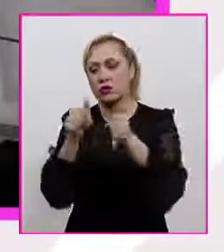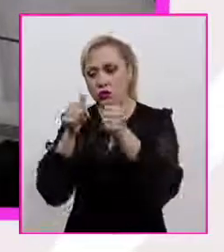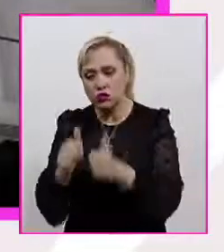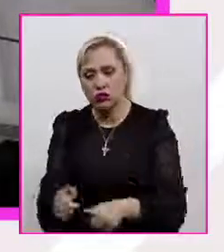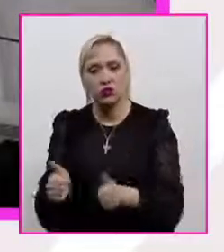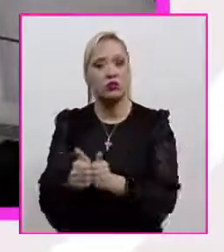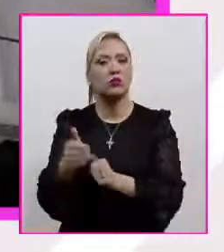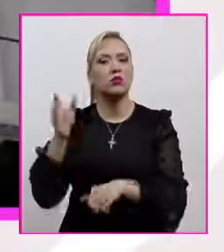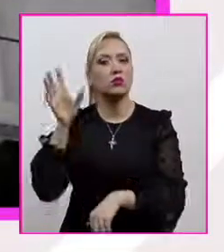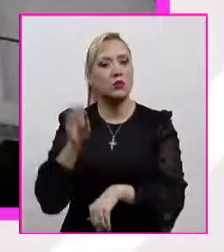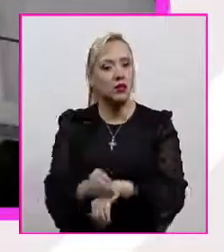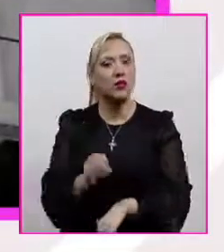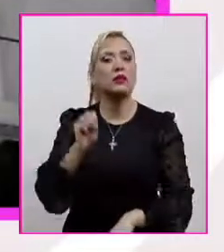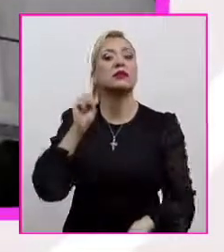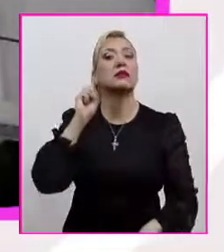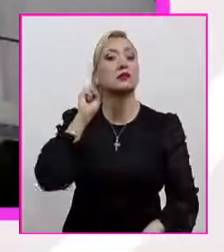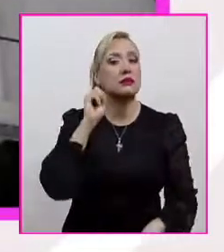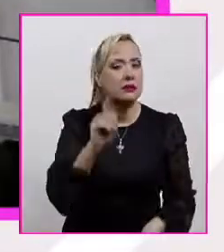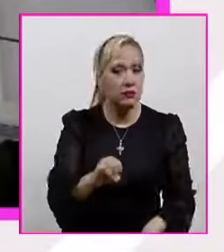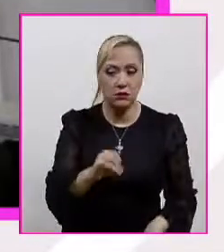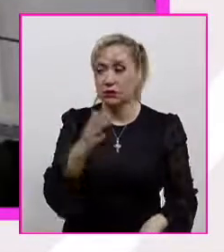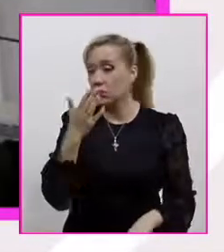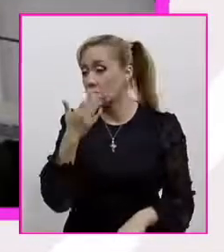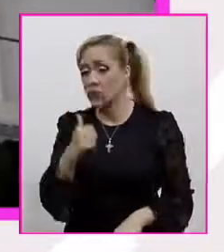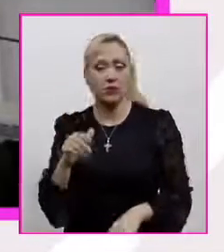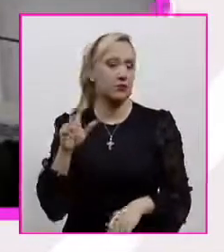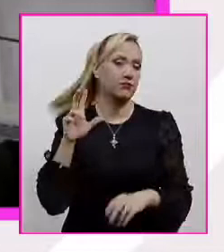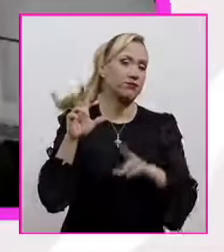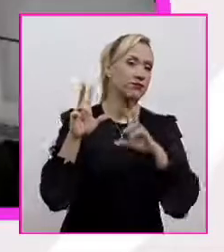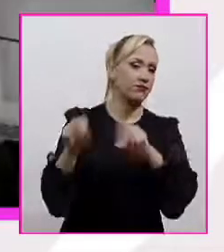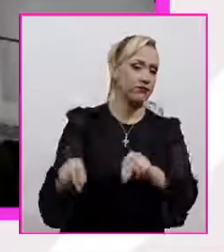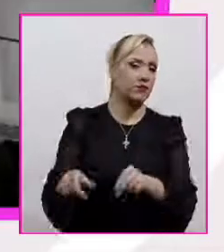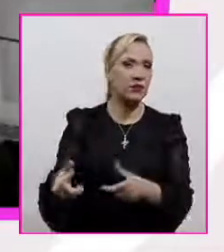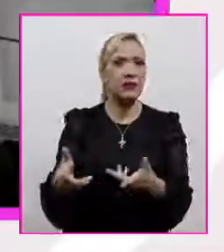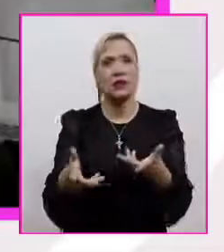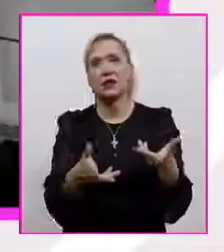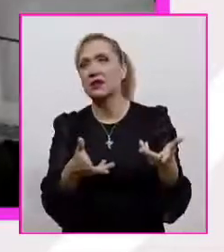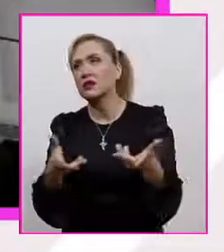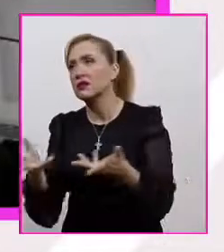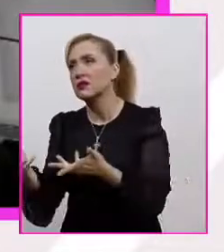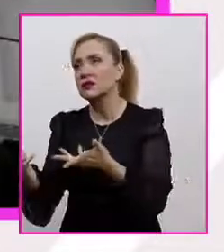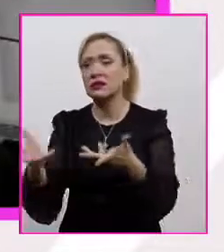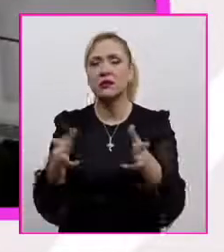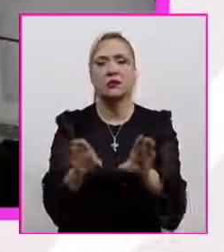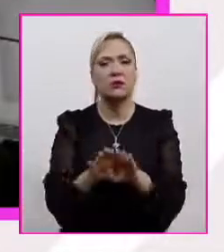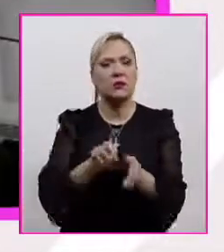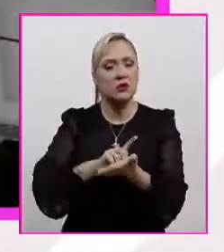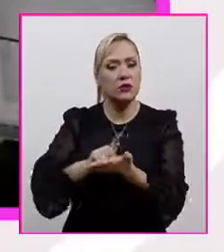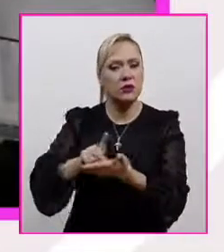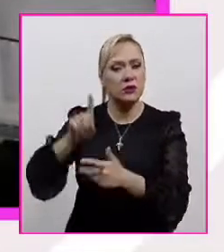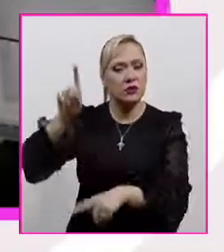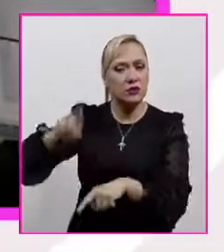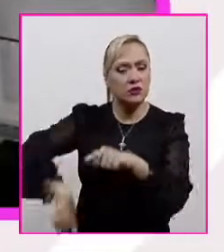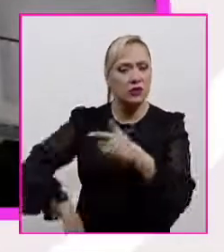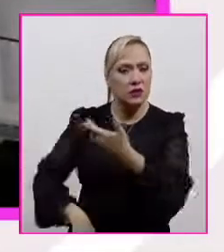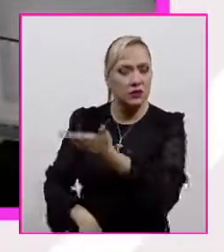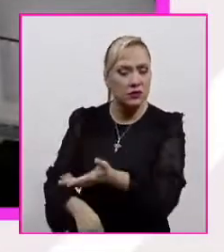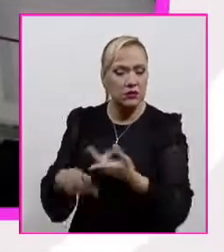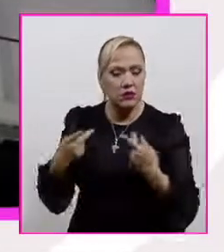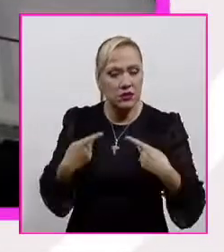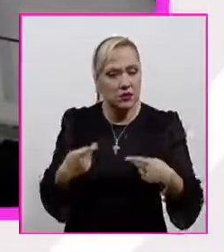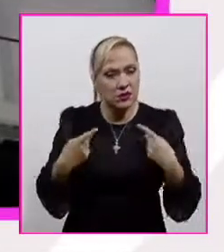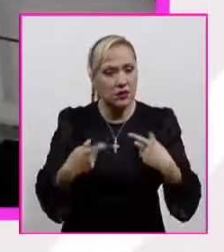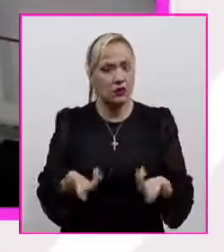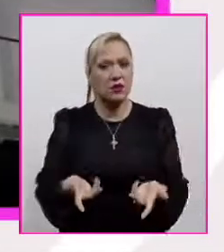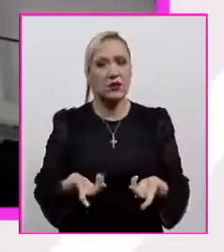Depende de que se necesitan buscar y seguir reafirmando el acceso a los derechos de las personas. A veces también